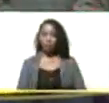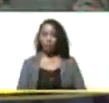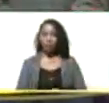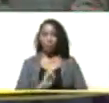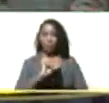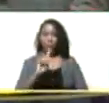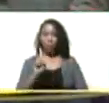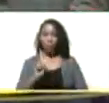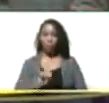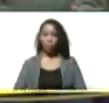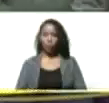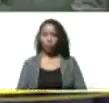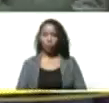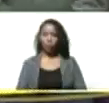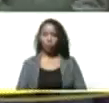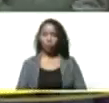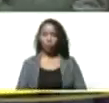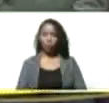XXI,